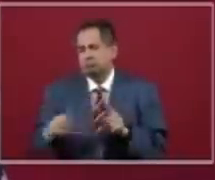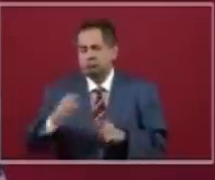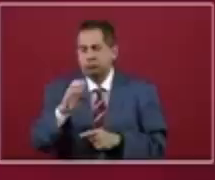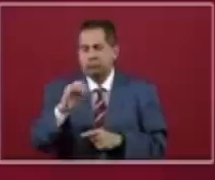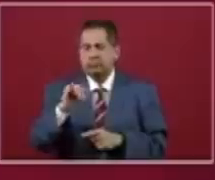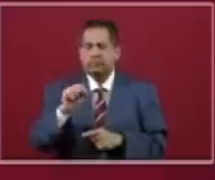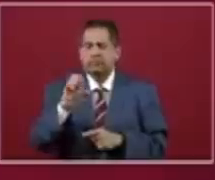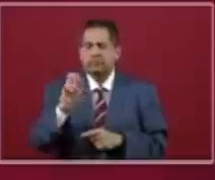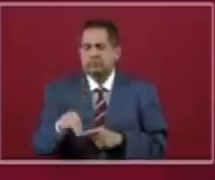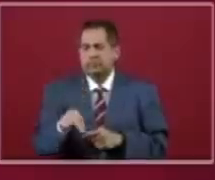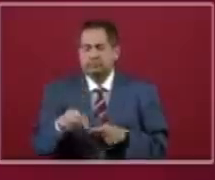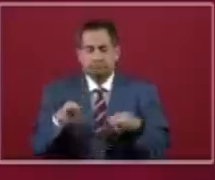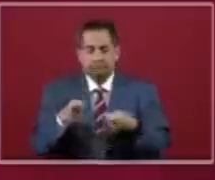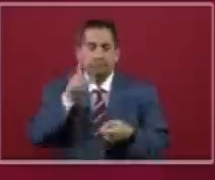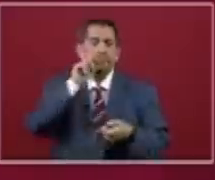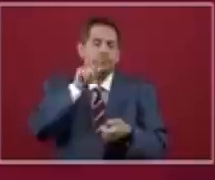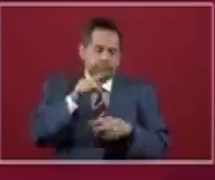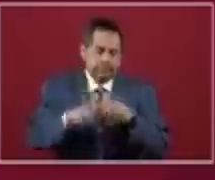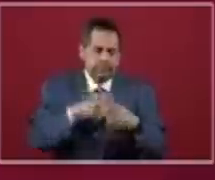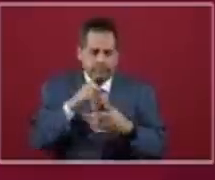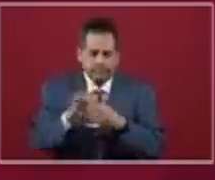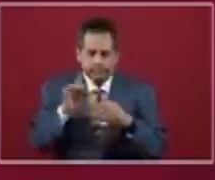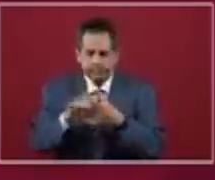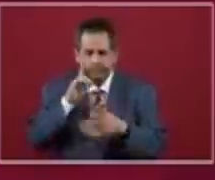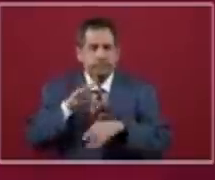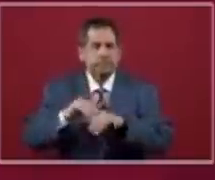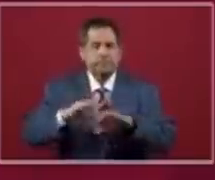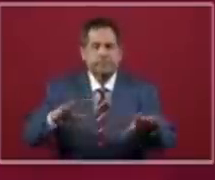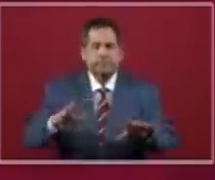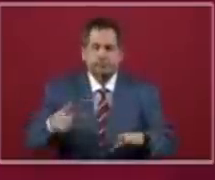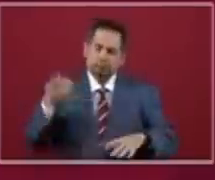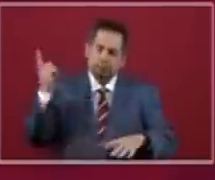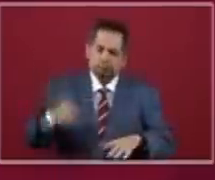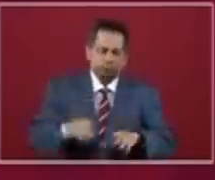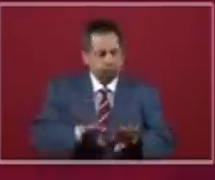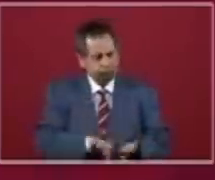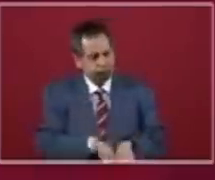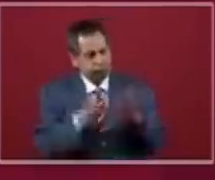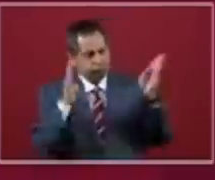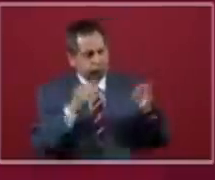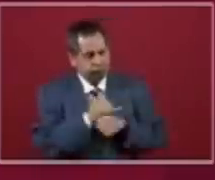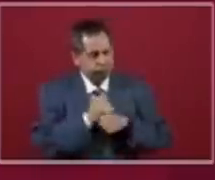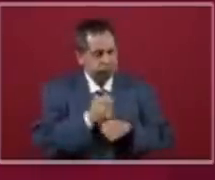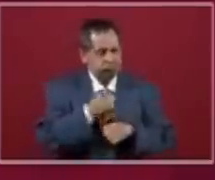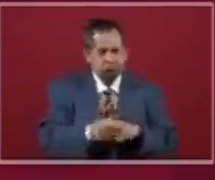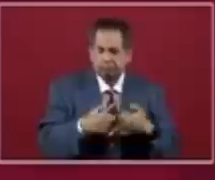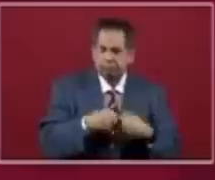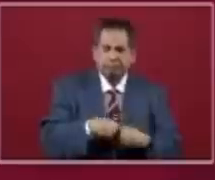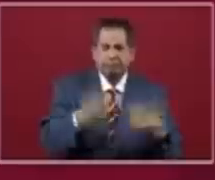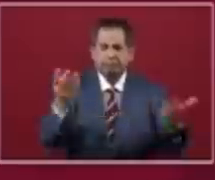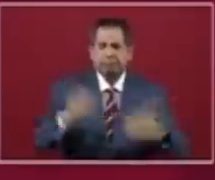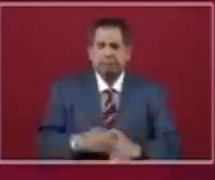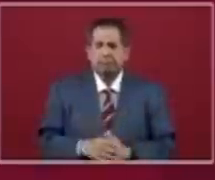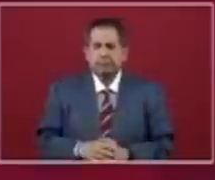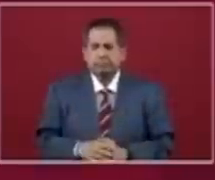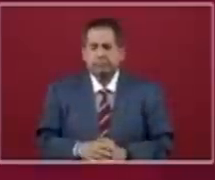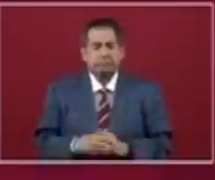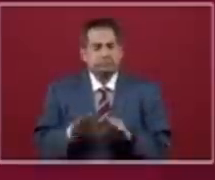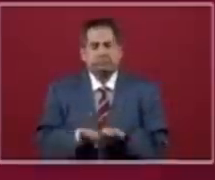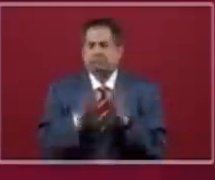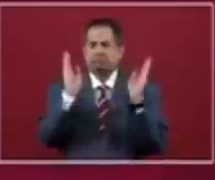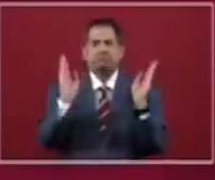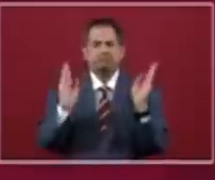CISEN. Pero mañana vamos a dar a conocer el decreto y ya se